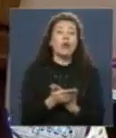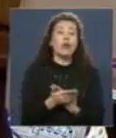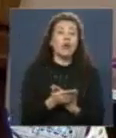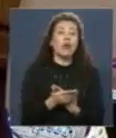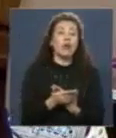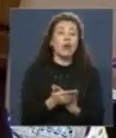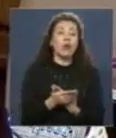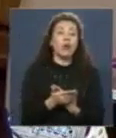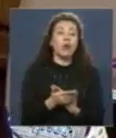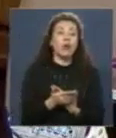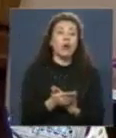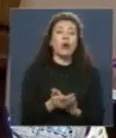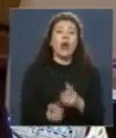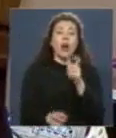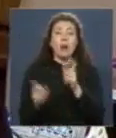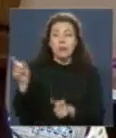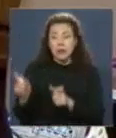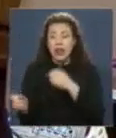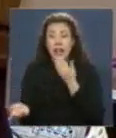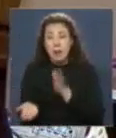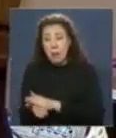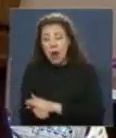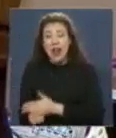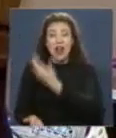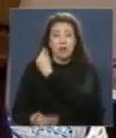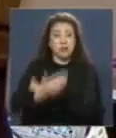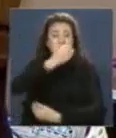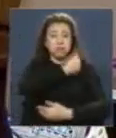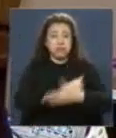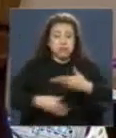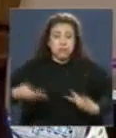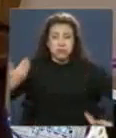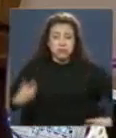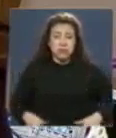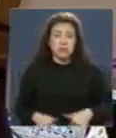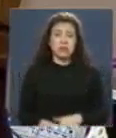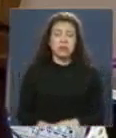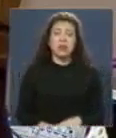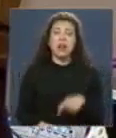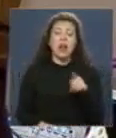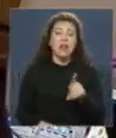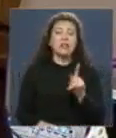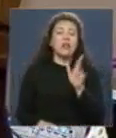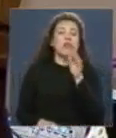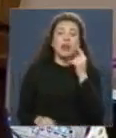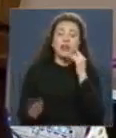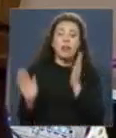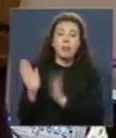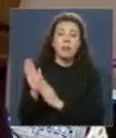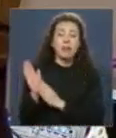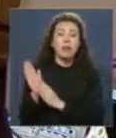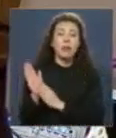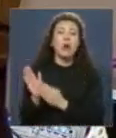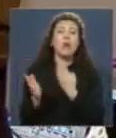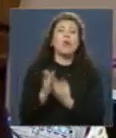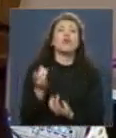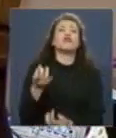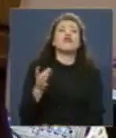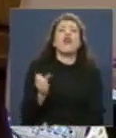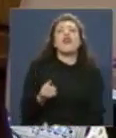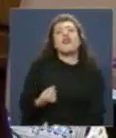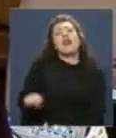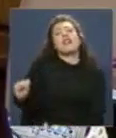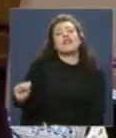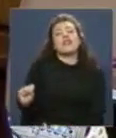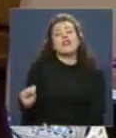de mutilar el cuerpo tras la muerte como un delito autónomo cuya configuración no se verifica con una mera desobediencia al reglamento o ley en